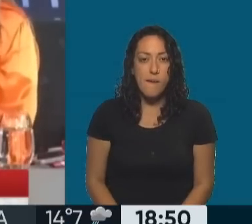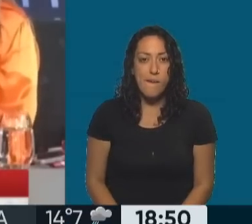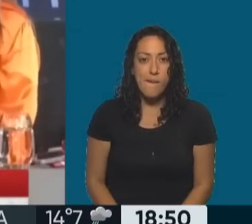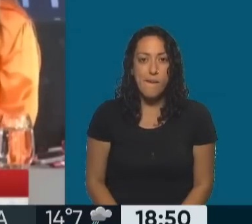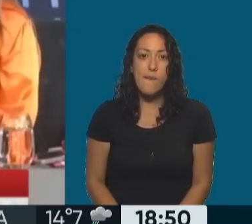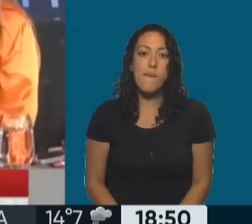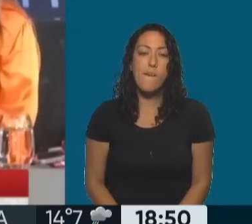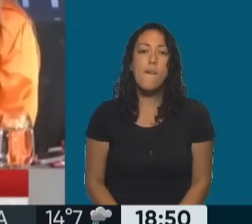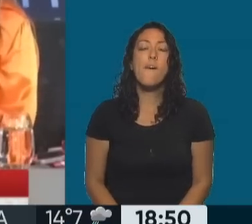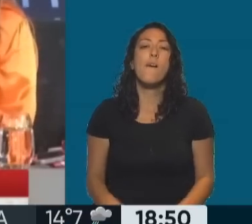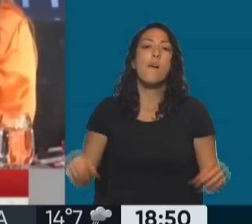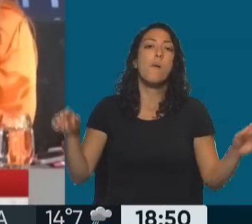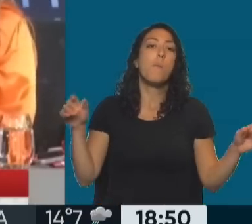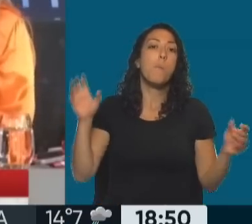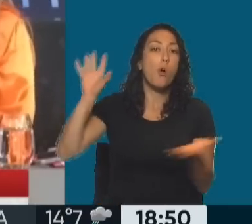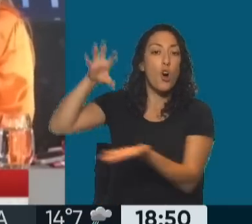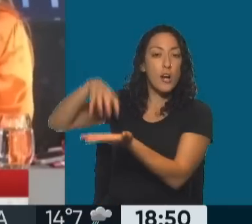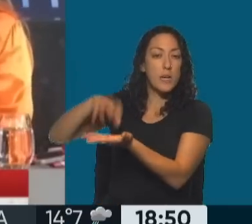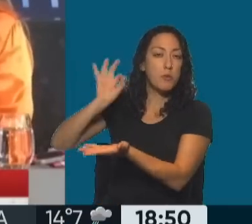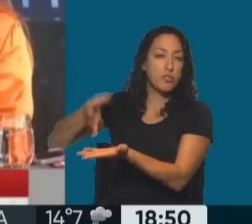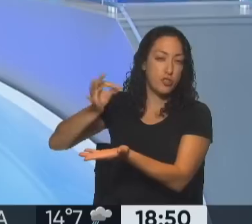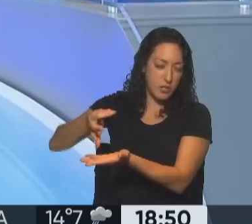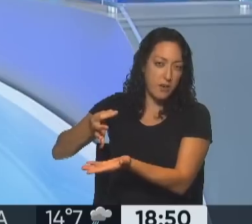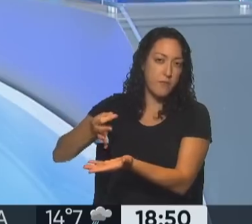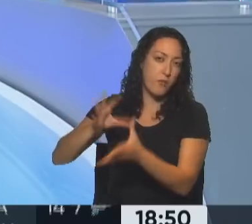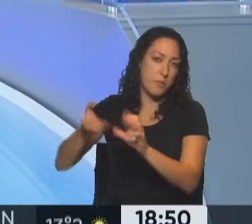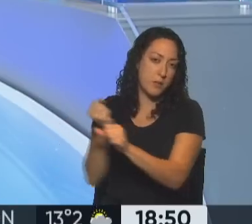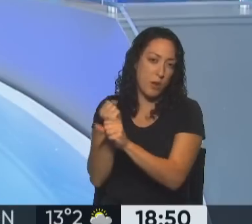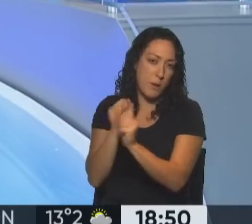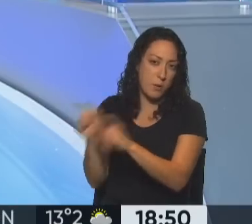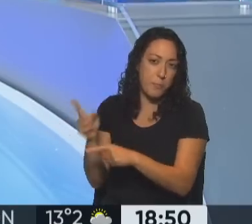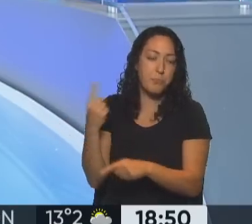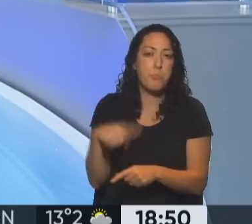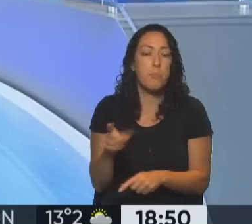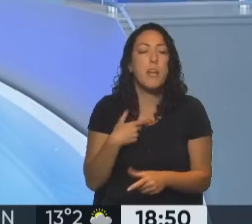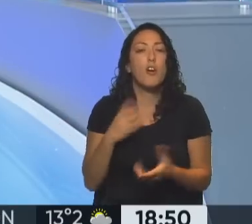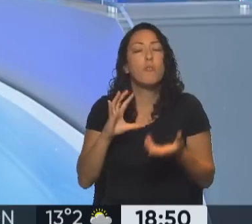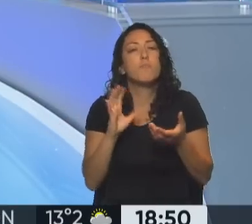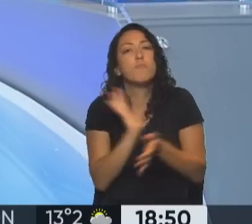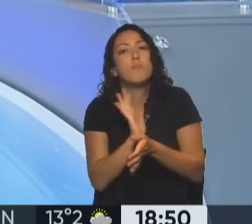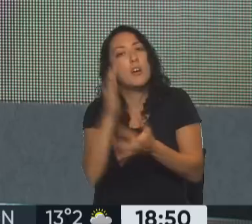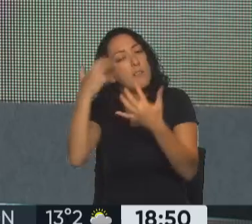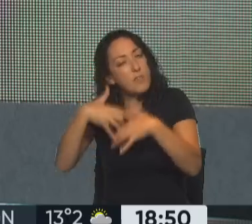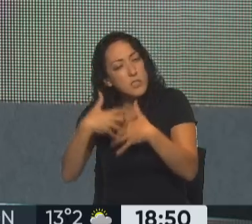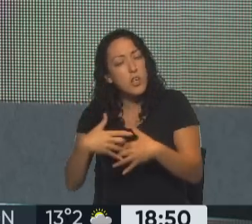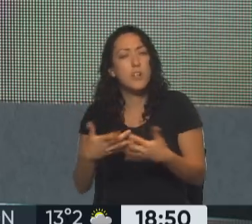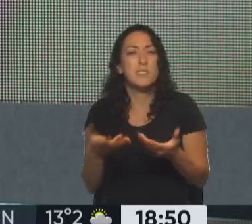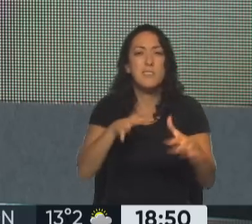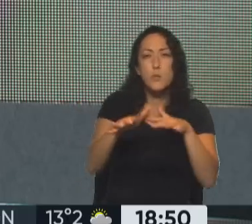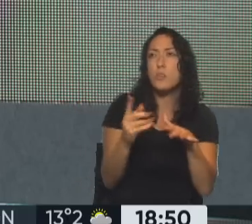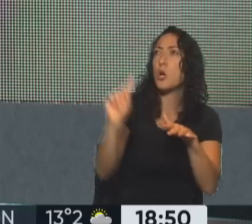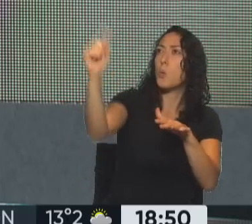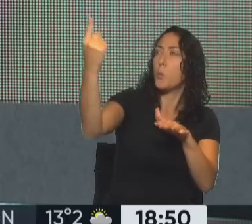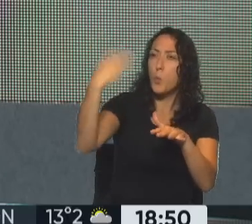cómo funciona el organismo, lo estoy diciendo a modo de reflexión, como un hecho aislado, porque hay una continuidad de violencia simbólica,